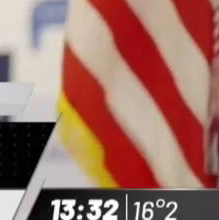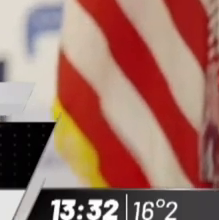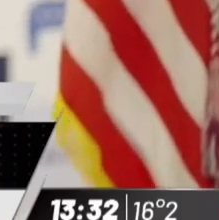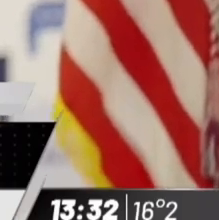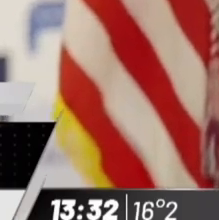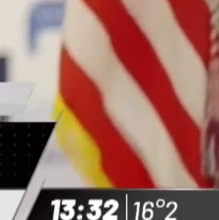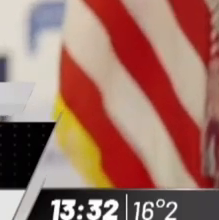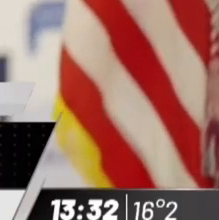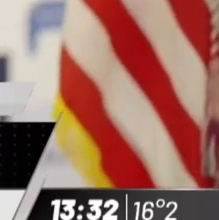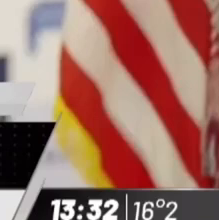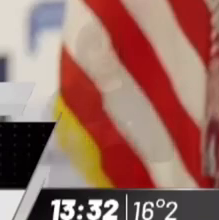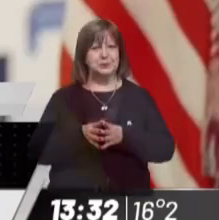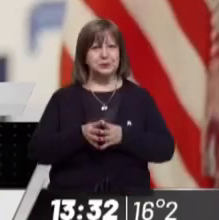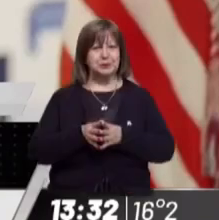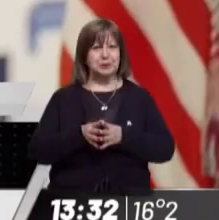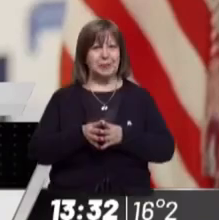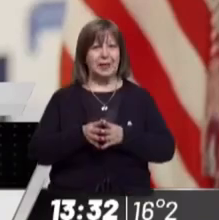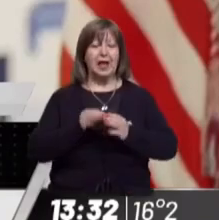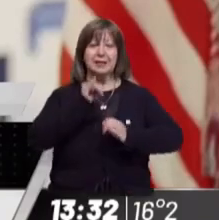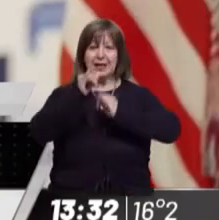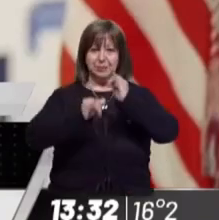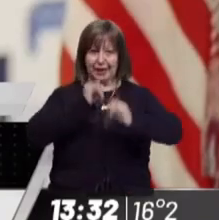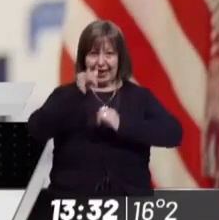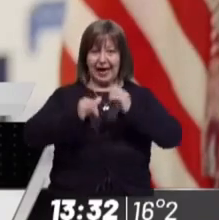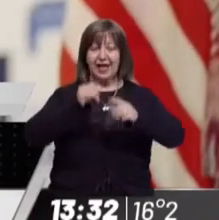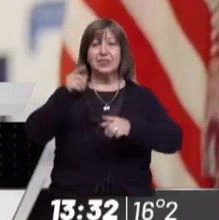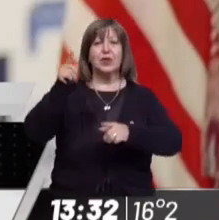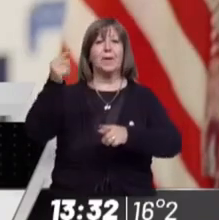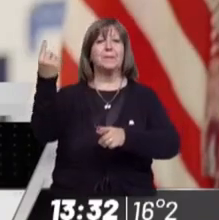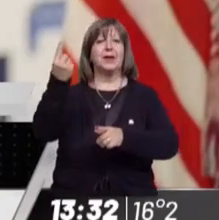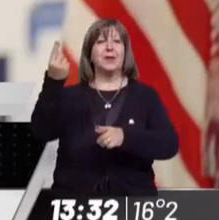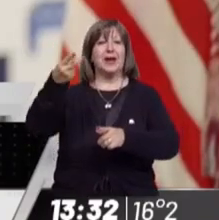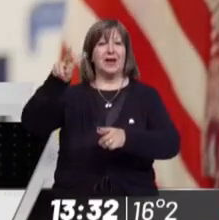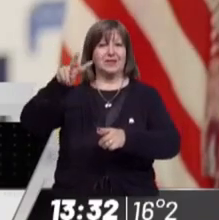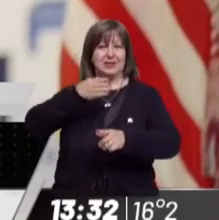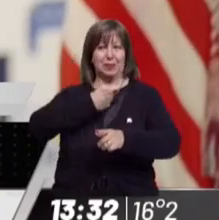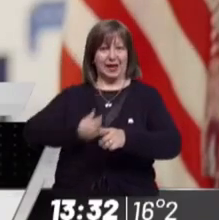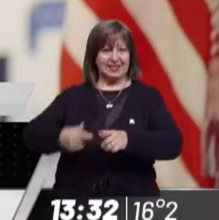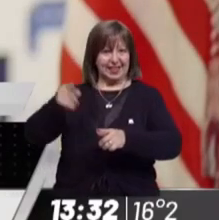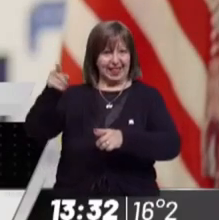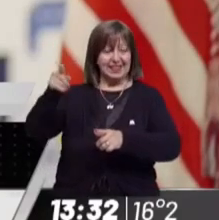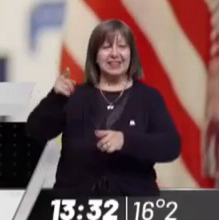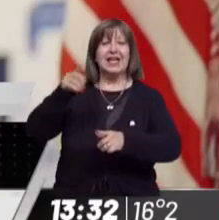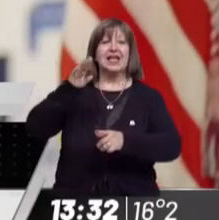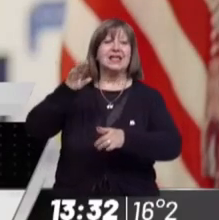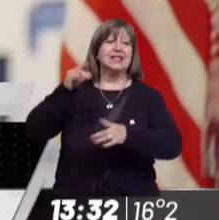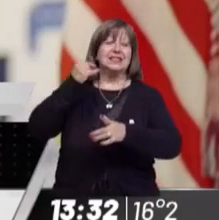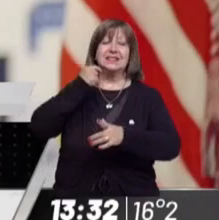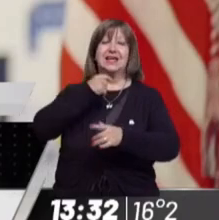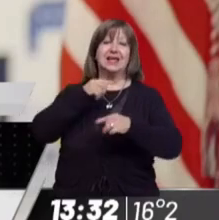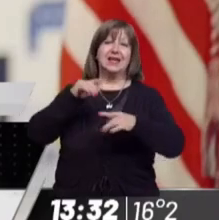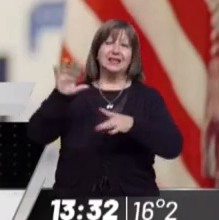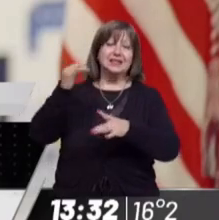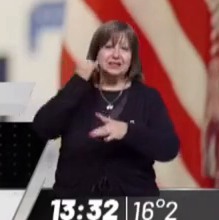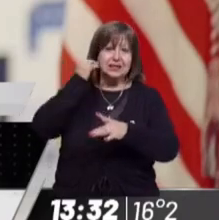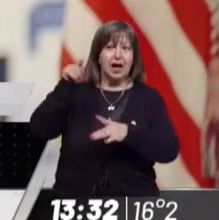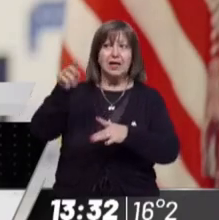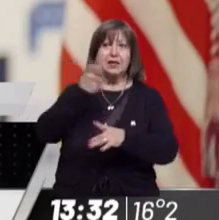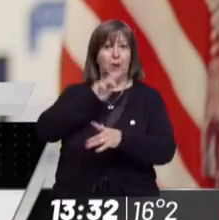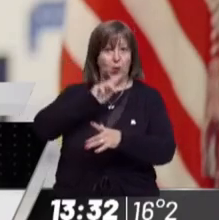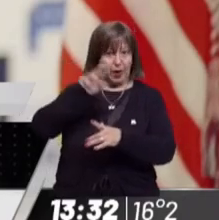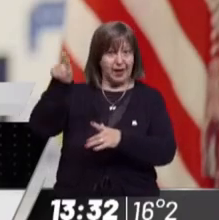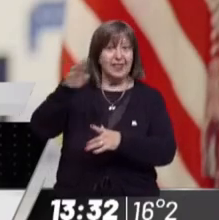más de 3 décadas, también perdió. Es la primera vicepresidenta. Tiene esa sonrisa que estamos viendo, que es encantadora, pero es una